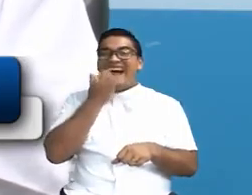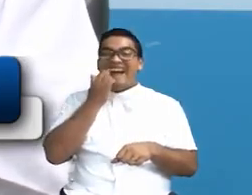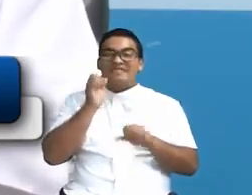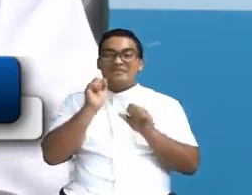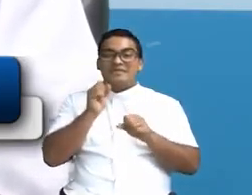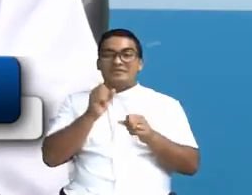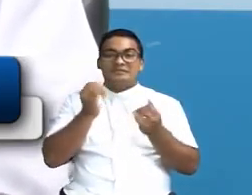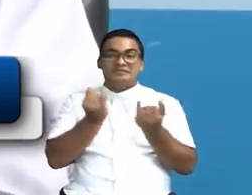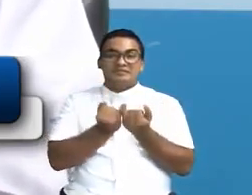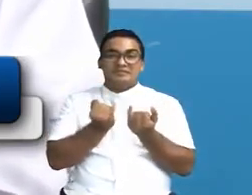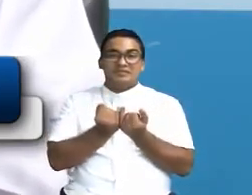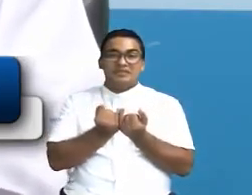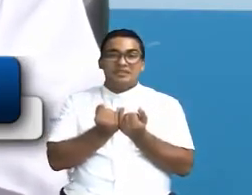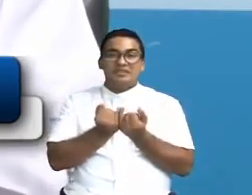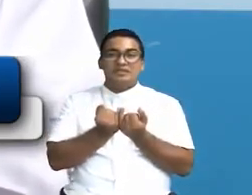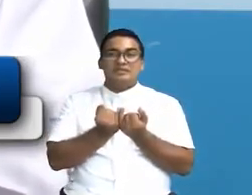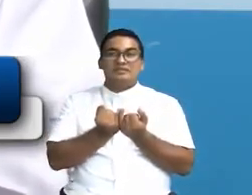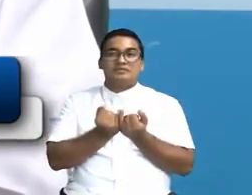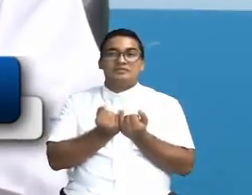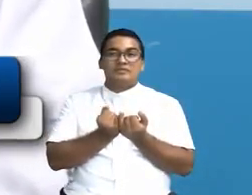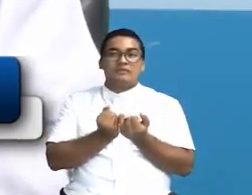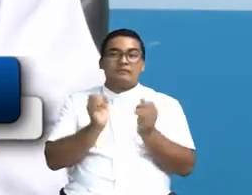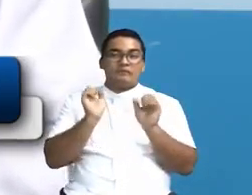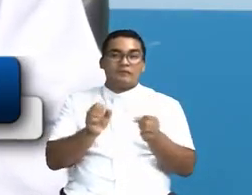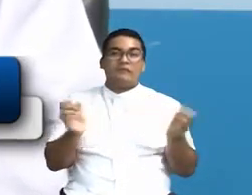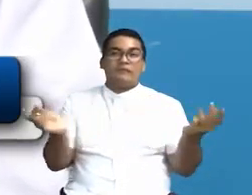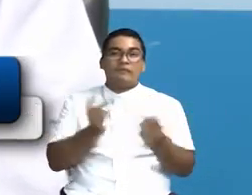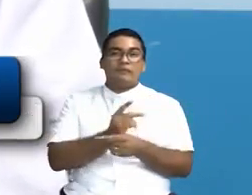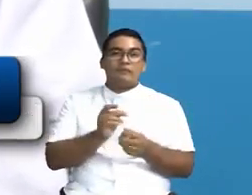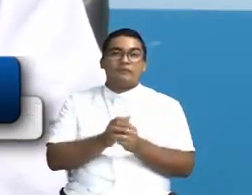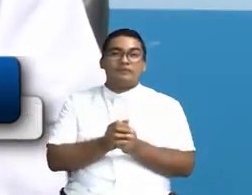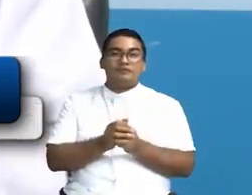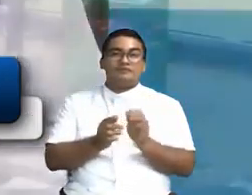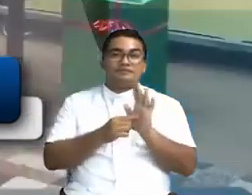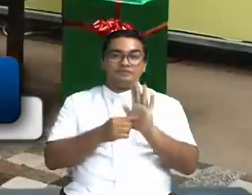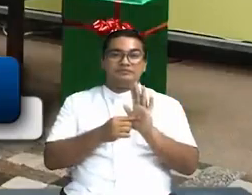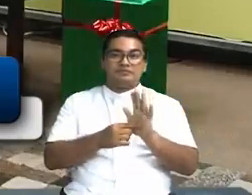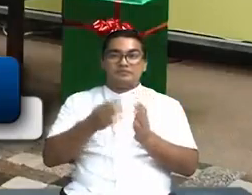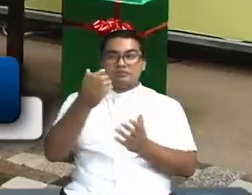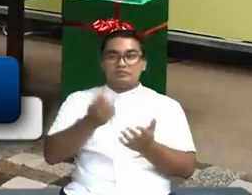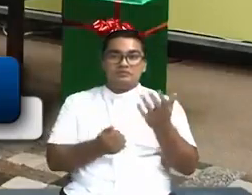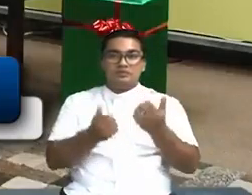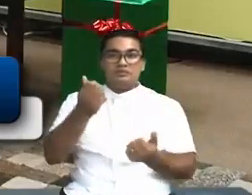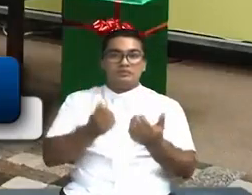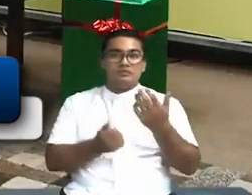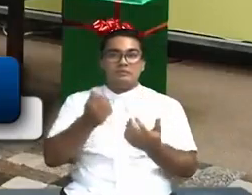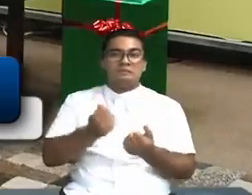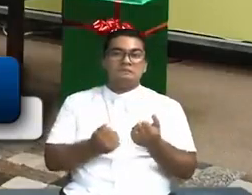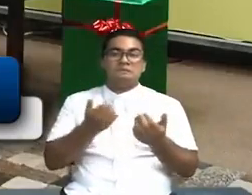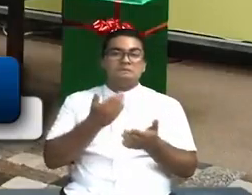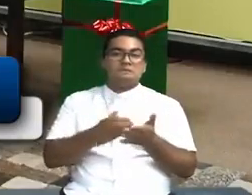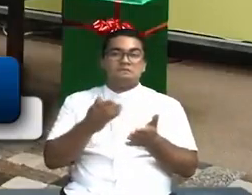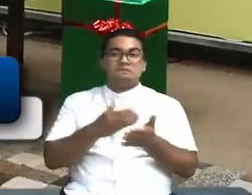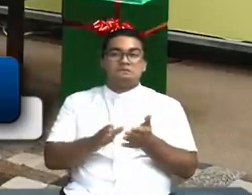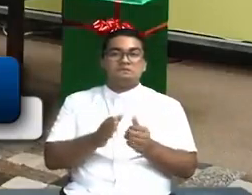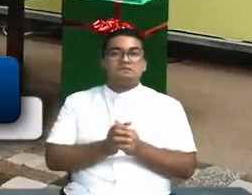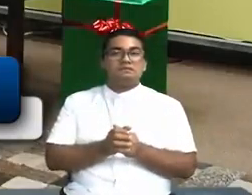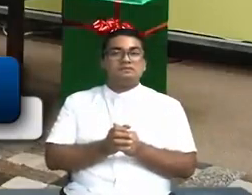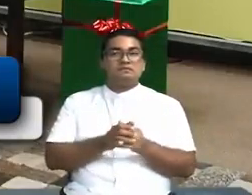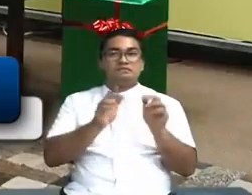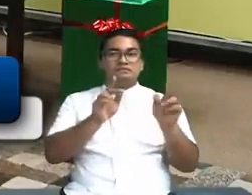provoca que el proceso infeccioso sea mayor. Por ejemplo, los lácteos, que son bastante a descomponerse fácilmente. Así es, las personas